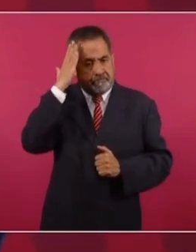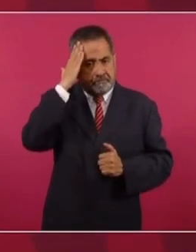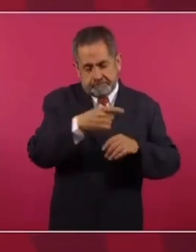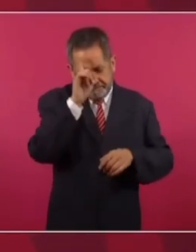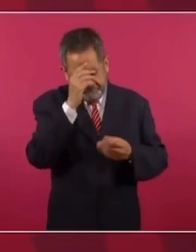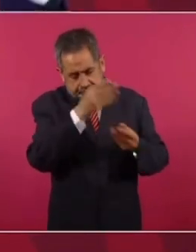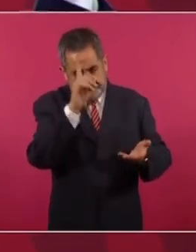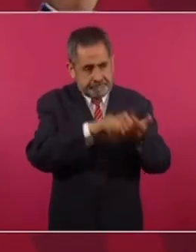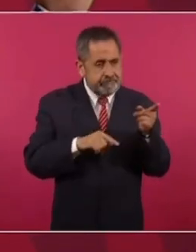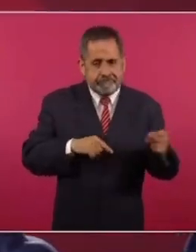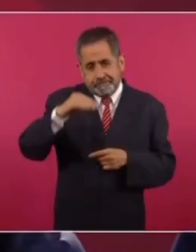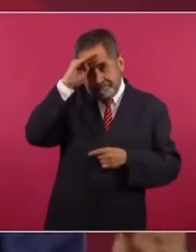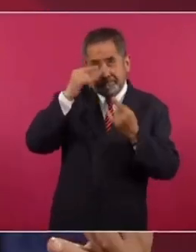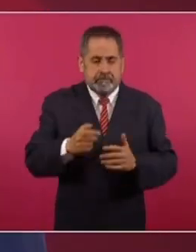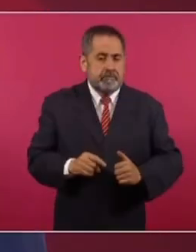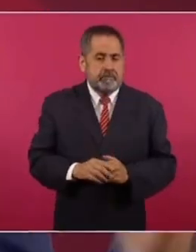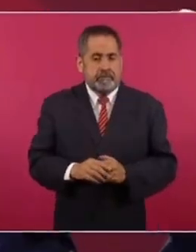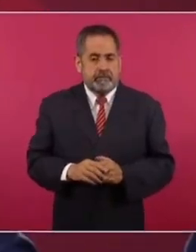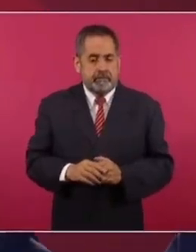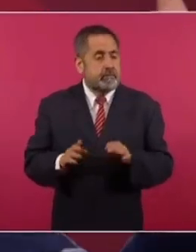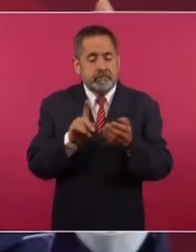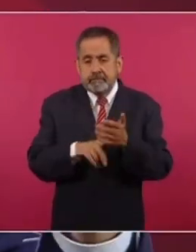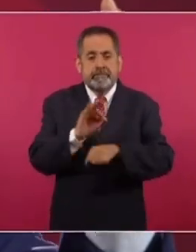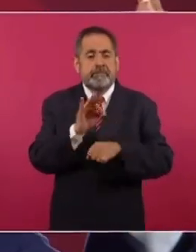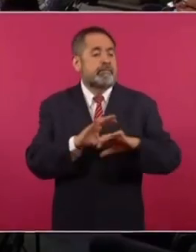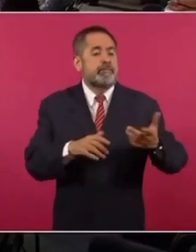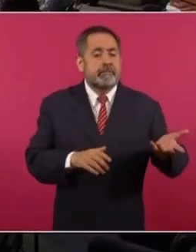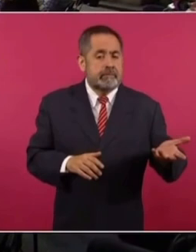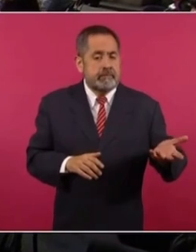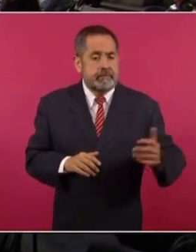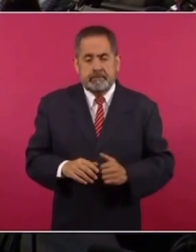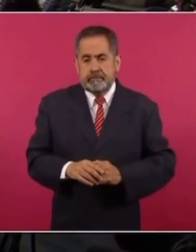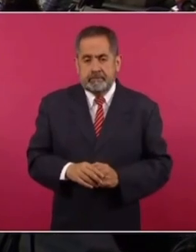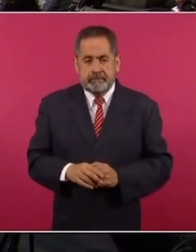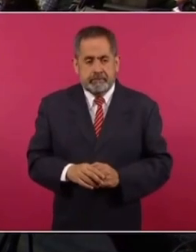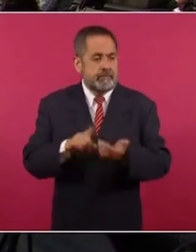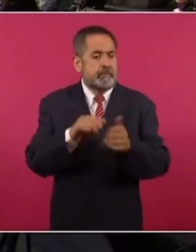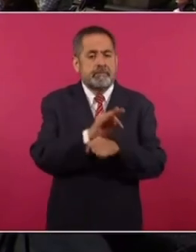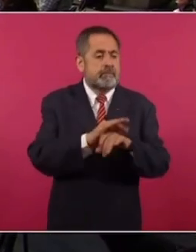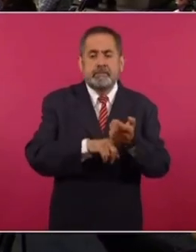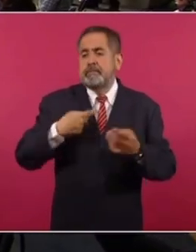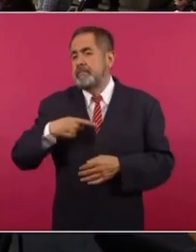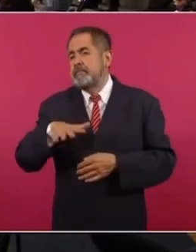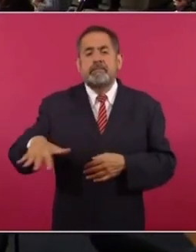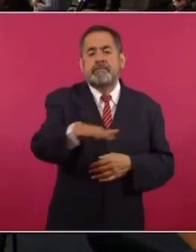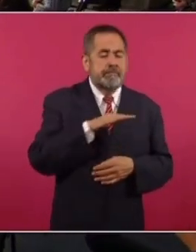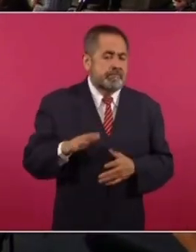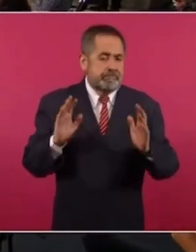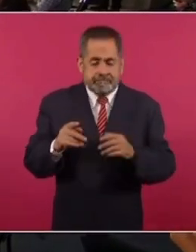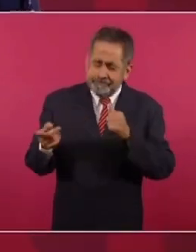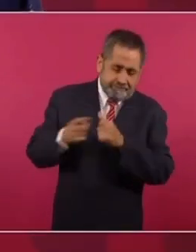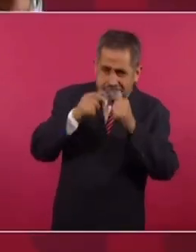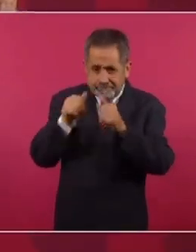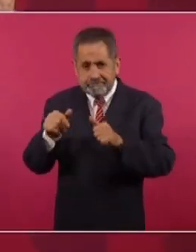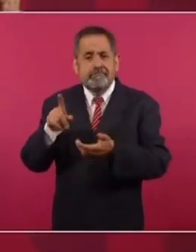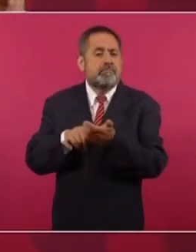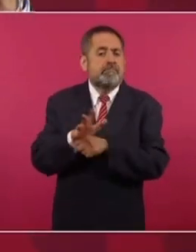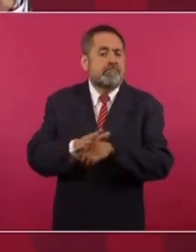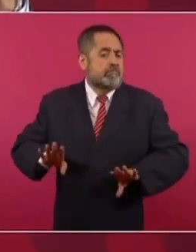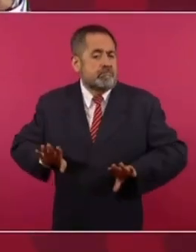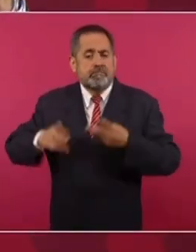dirigentes del PRI, que piensen en la historia de defensa de los intereses del pueblo, de los